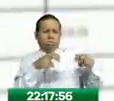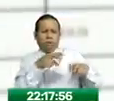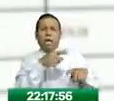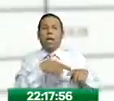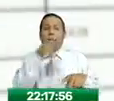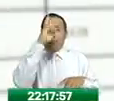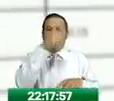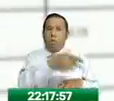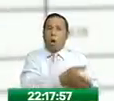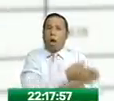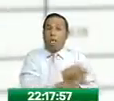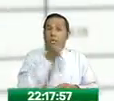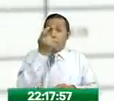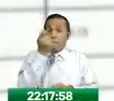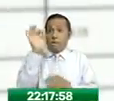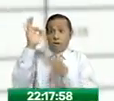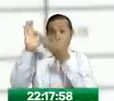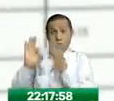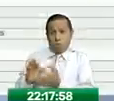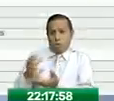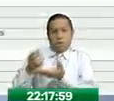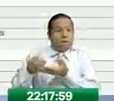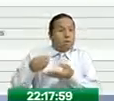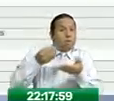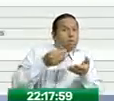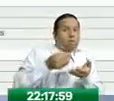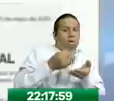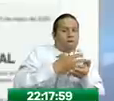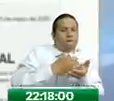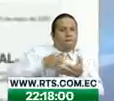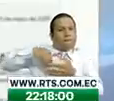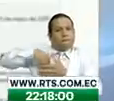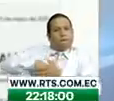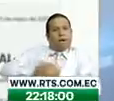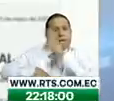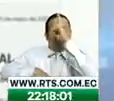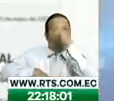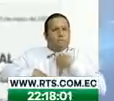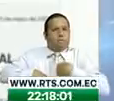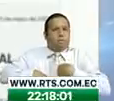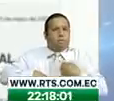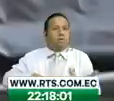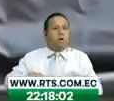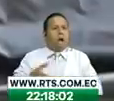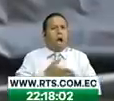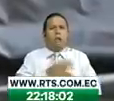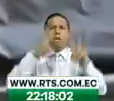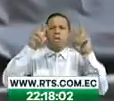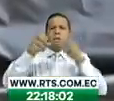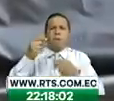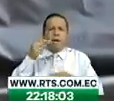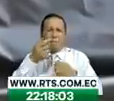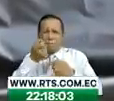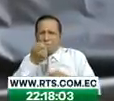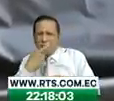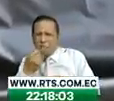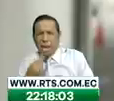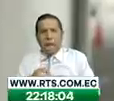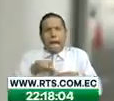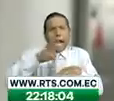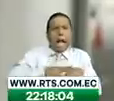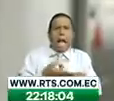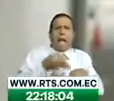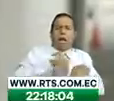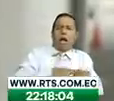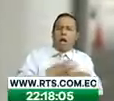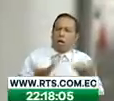y peculado, por contratos que se realizaron entre varias empresas y hospitales públicos, por insumos médicos con supuesto sobreprecio. Y